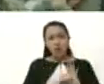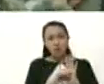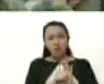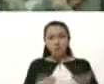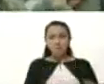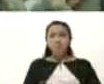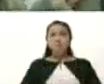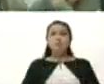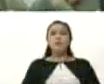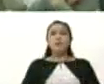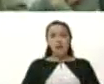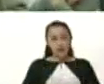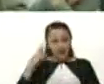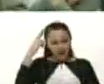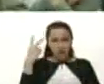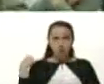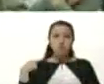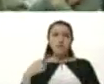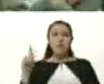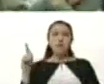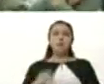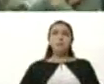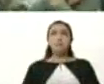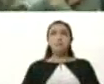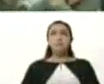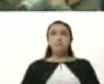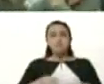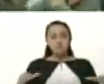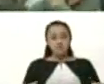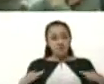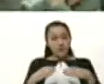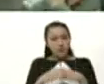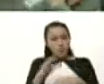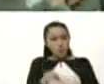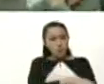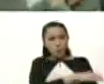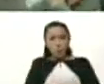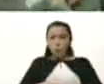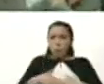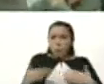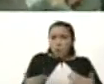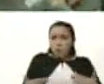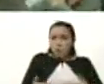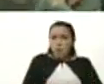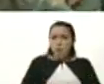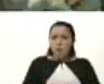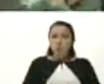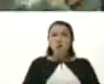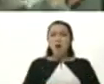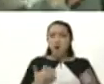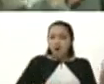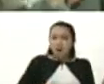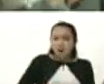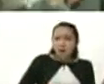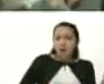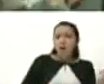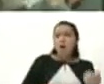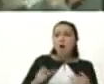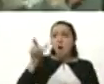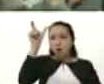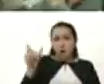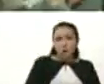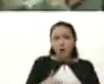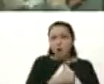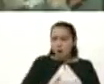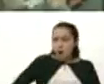eso tiene una razón de ser. La serenata que nosotros reivindicamos es la serenata que le canta al Padre Río, ese río que, como lo decía